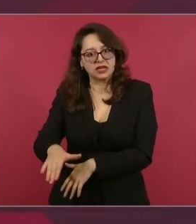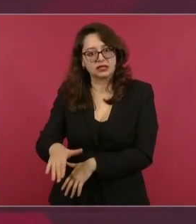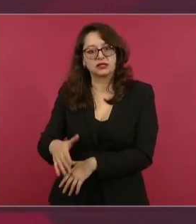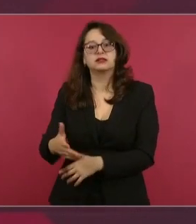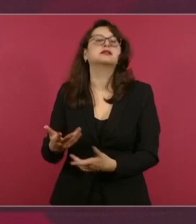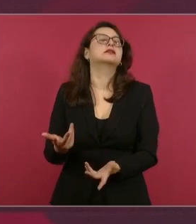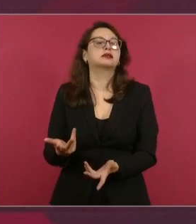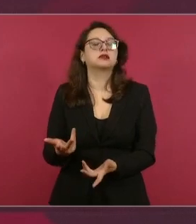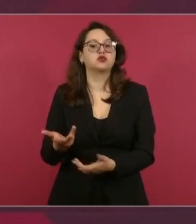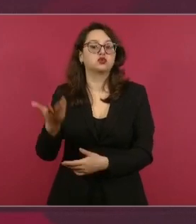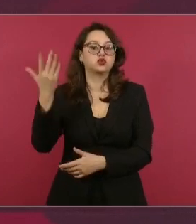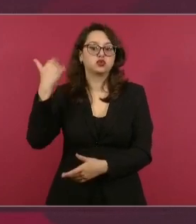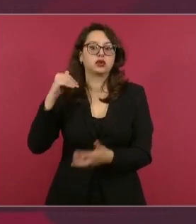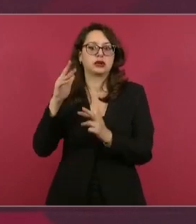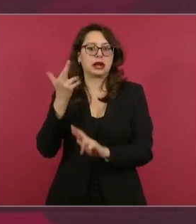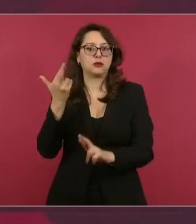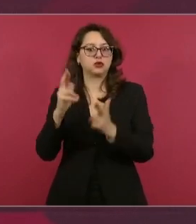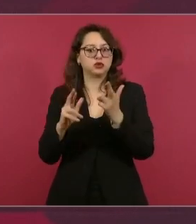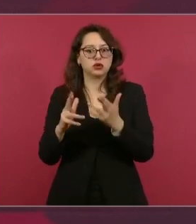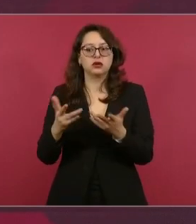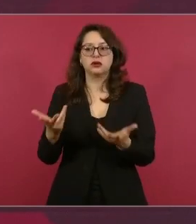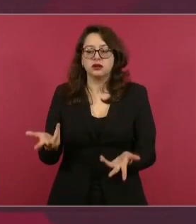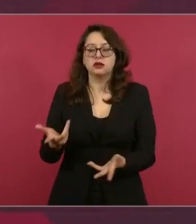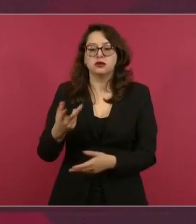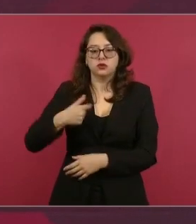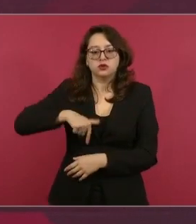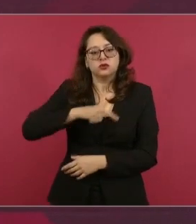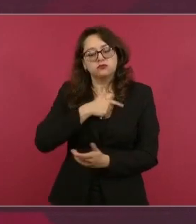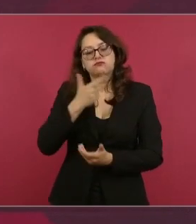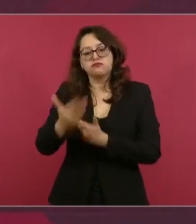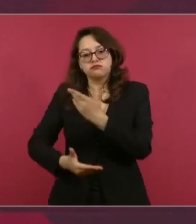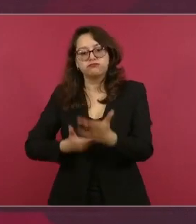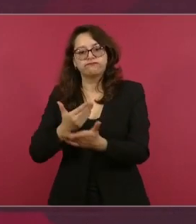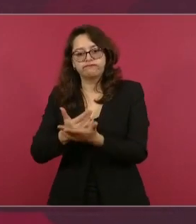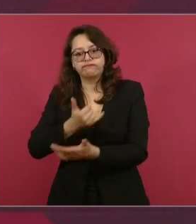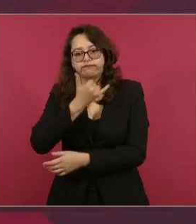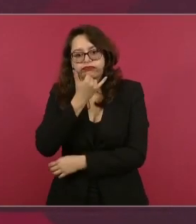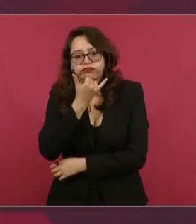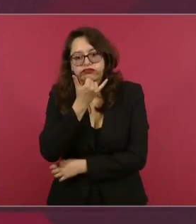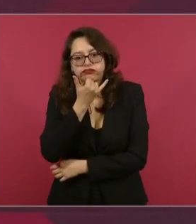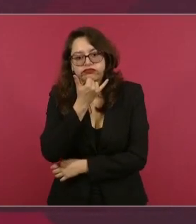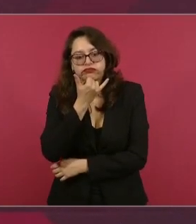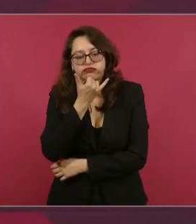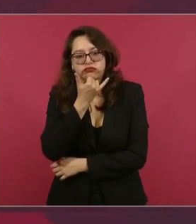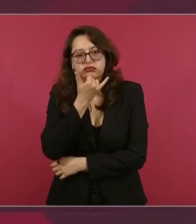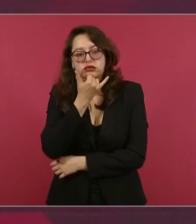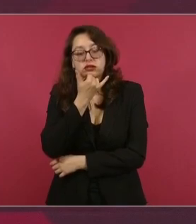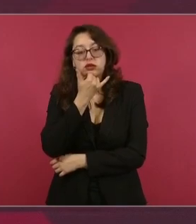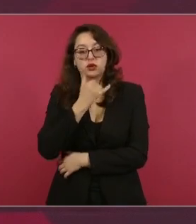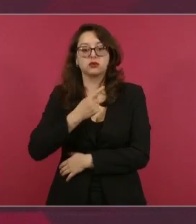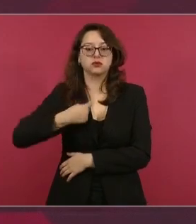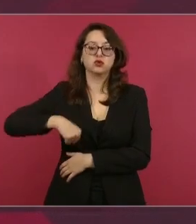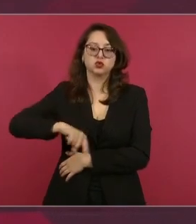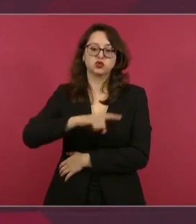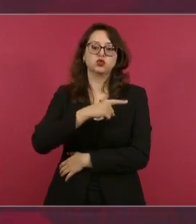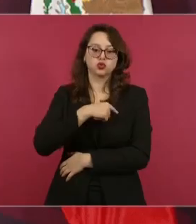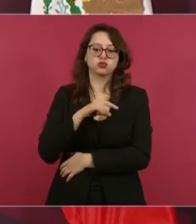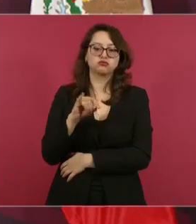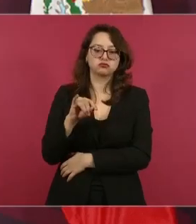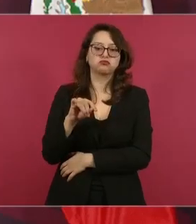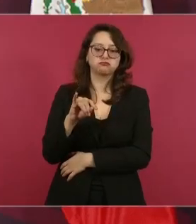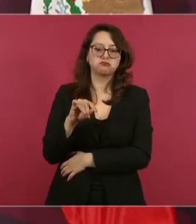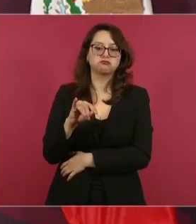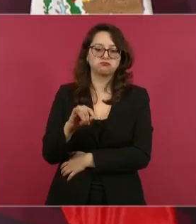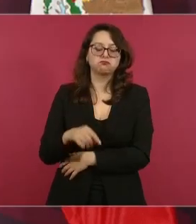y así ofrecimos disculpas y se